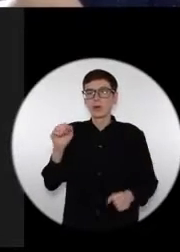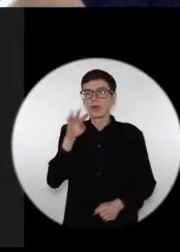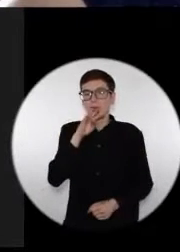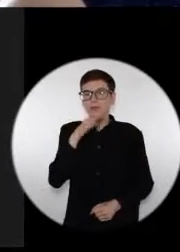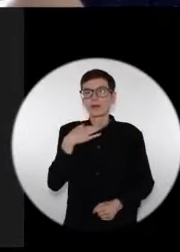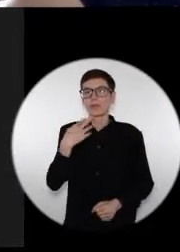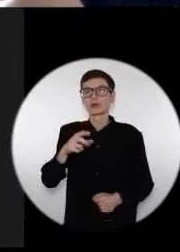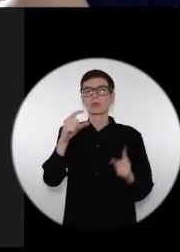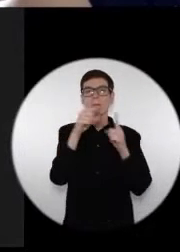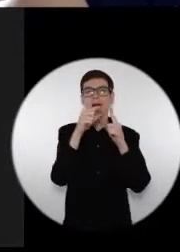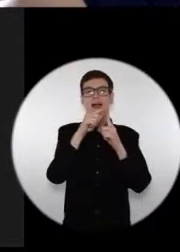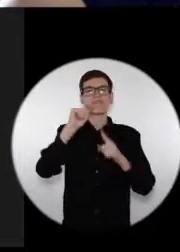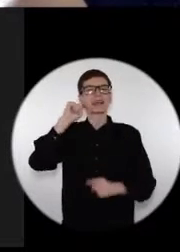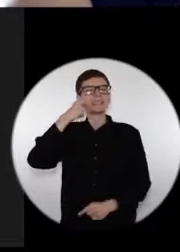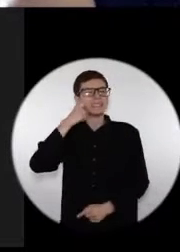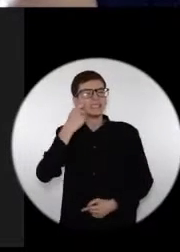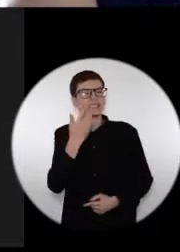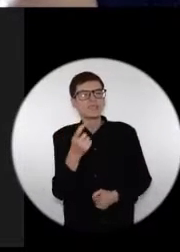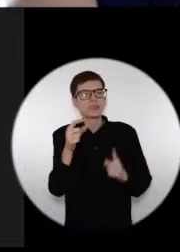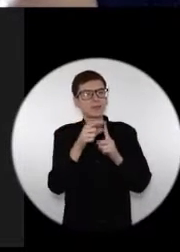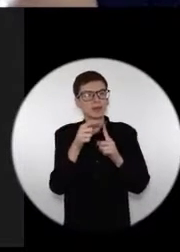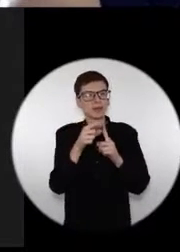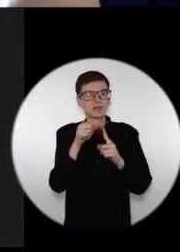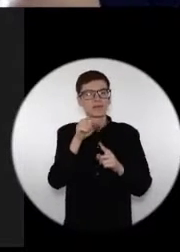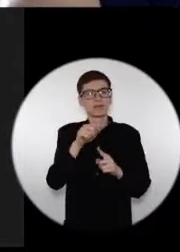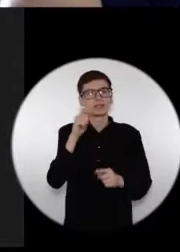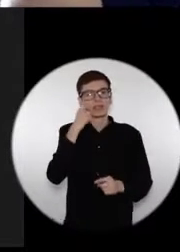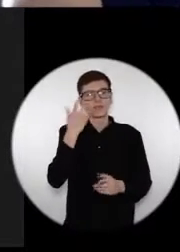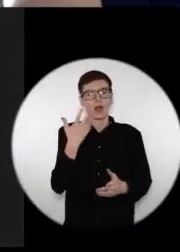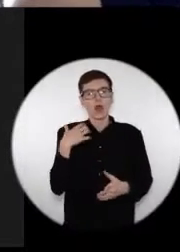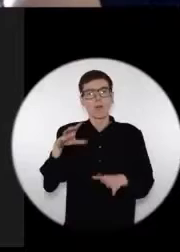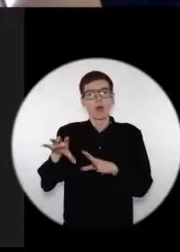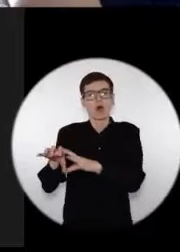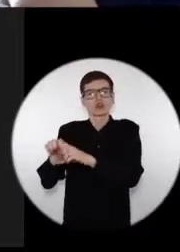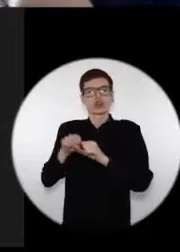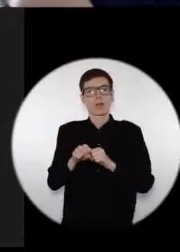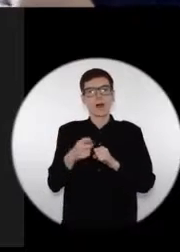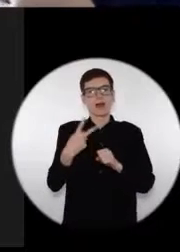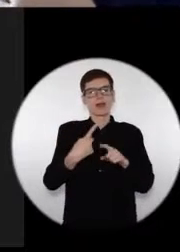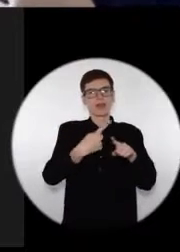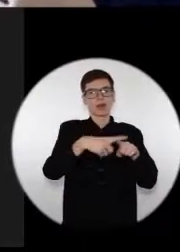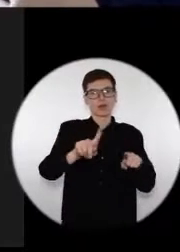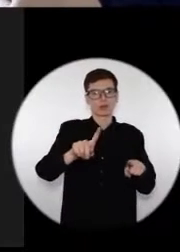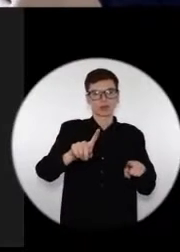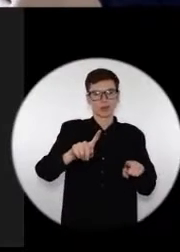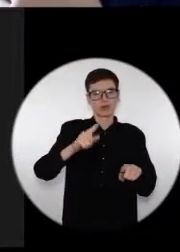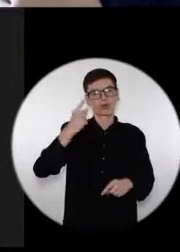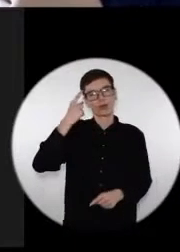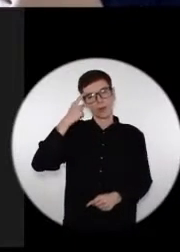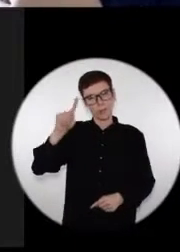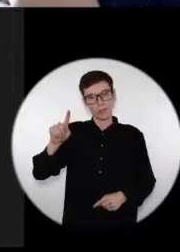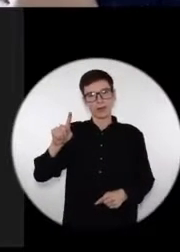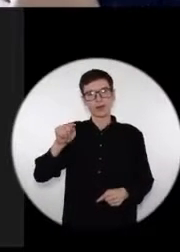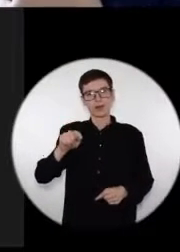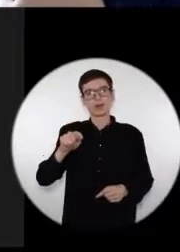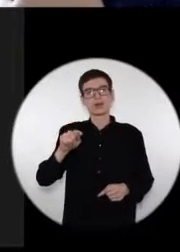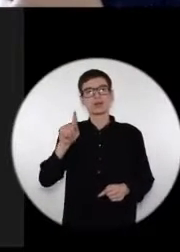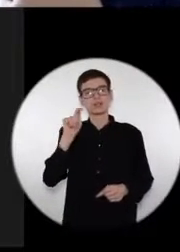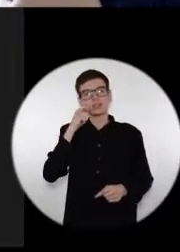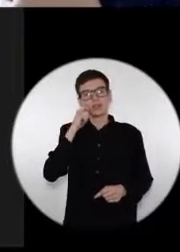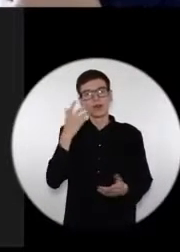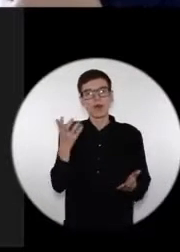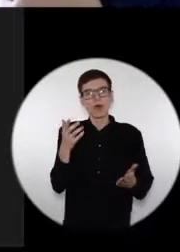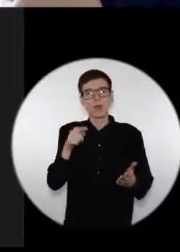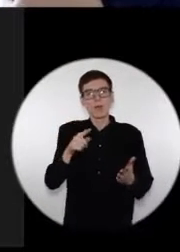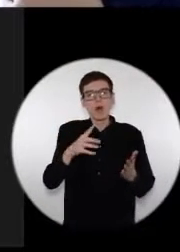no se puede ocupar ya que su significado es muy completo compró usar en su teoría dice que el significado es como tomar desde otro